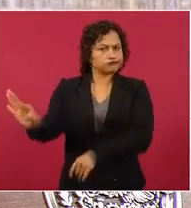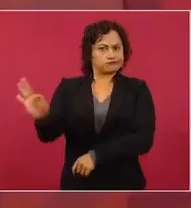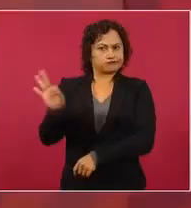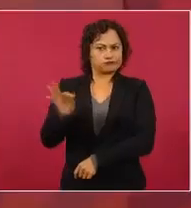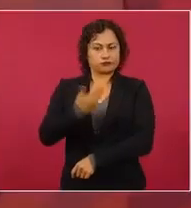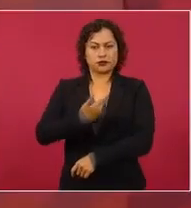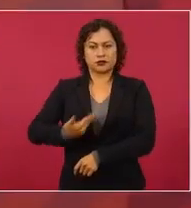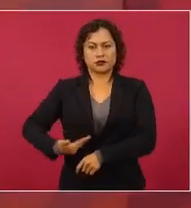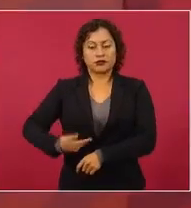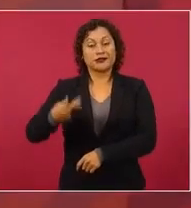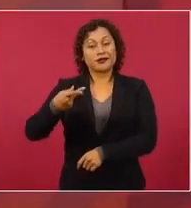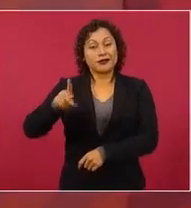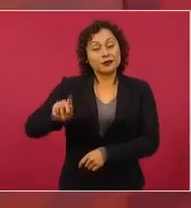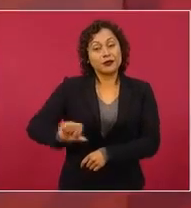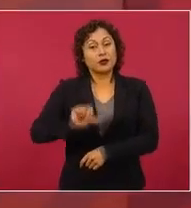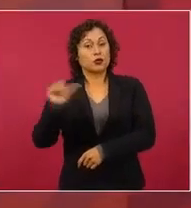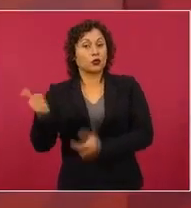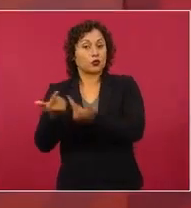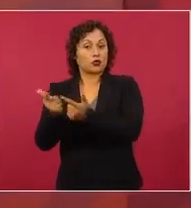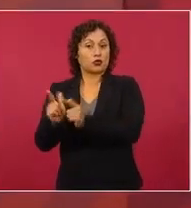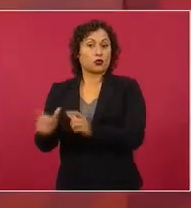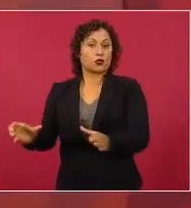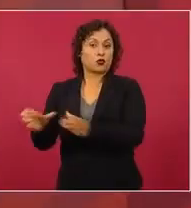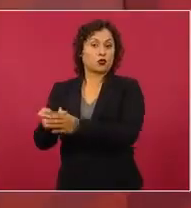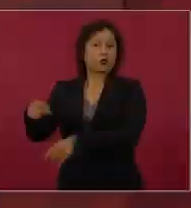pero los conservadores